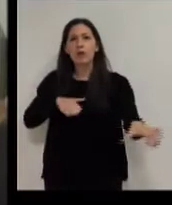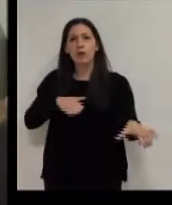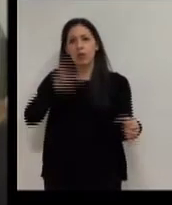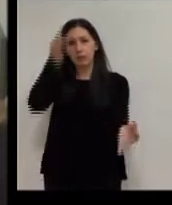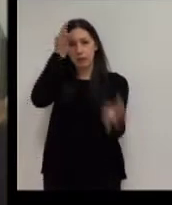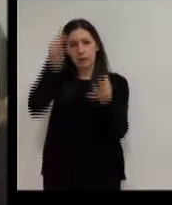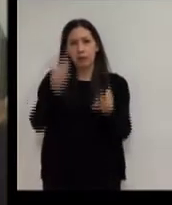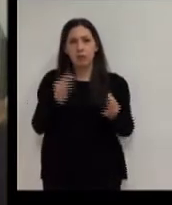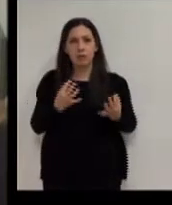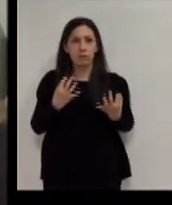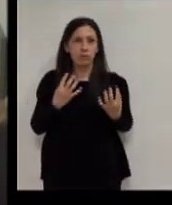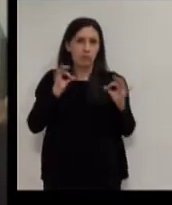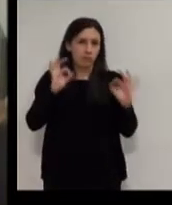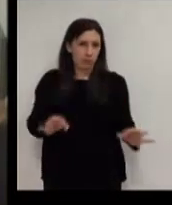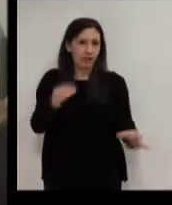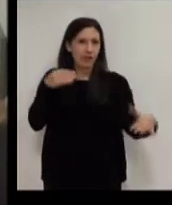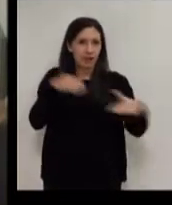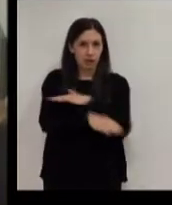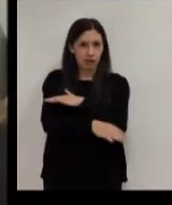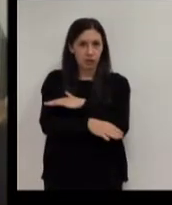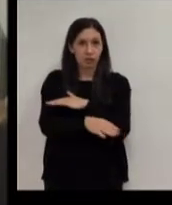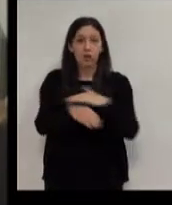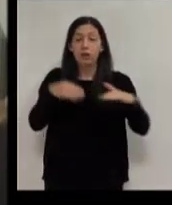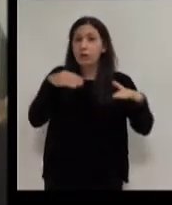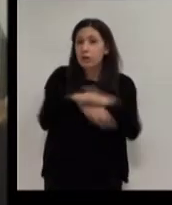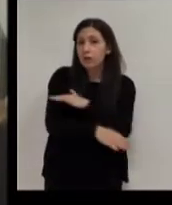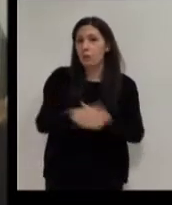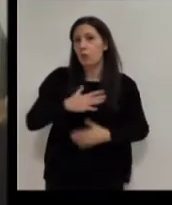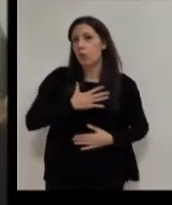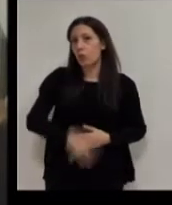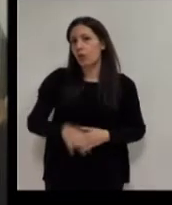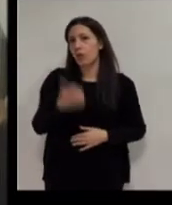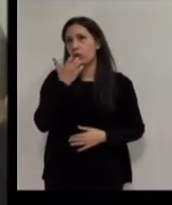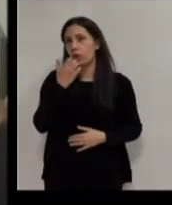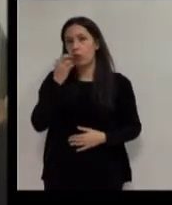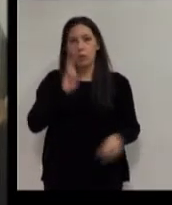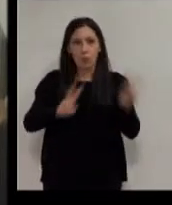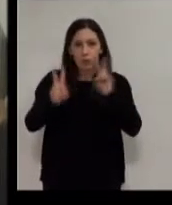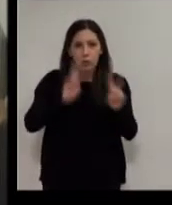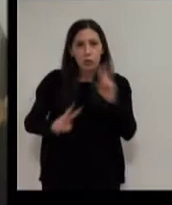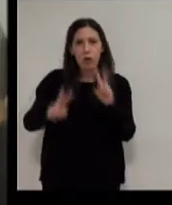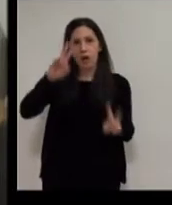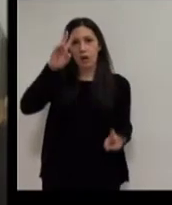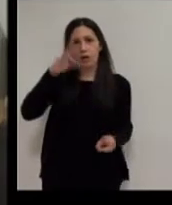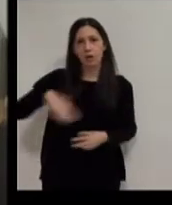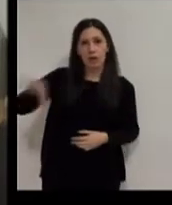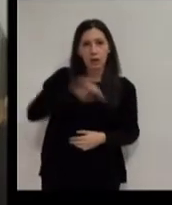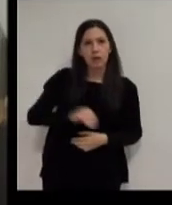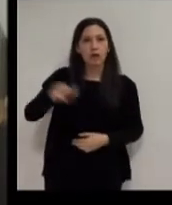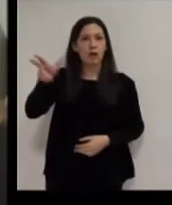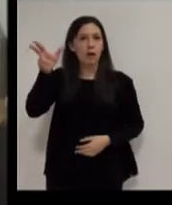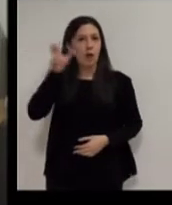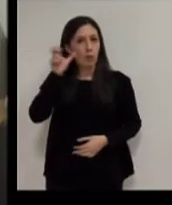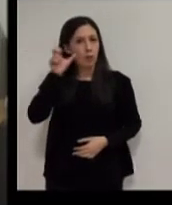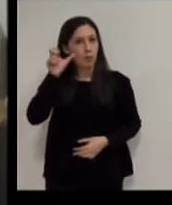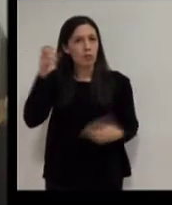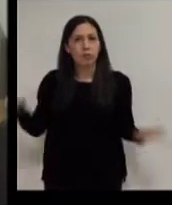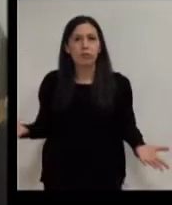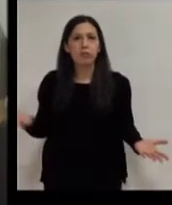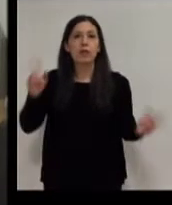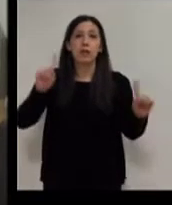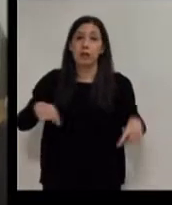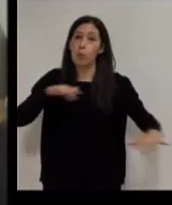requisitos determinados de acceso que pueden ser del tipo visual, cognitivo, auditivo o